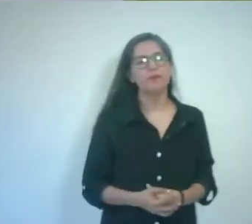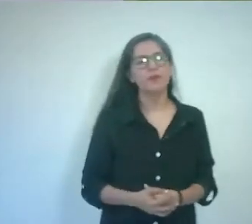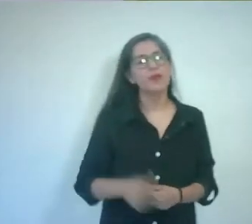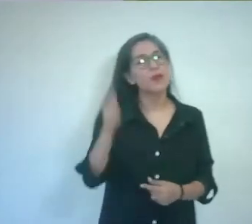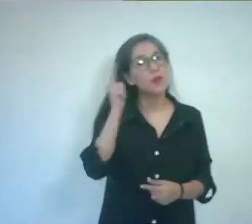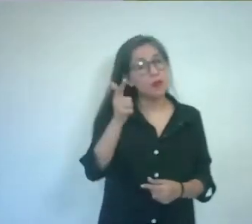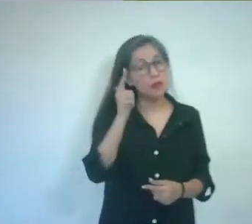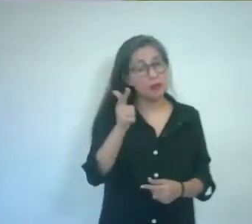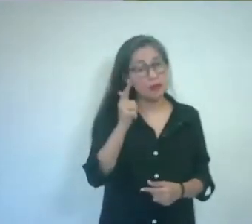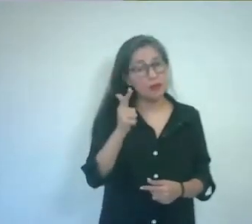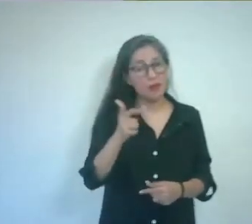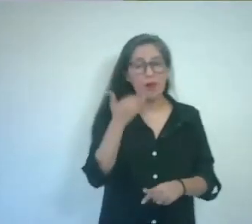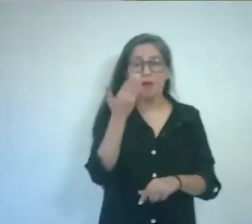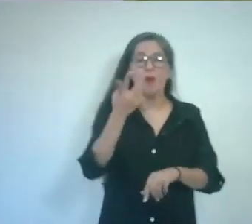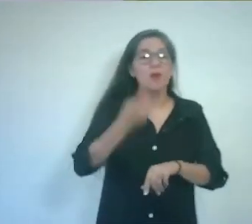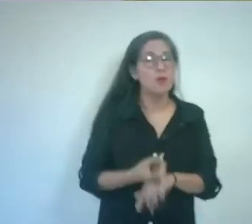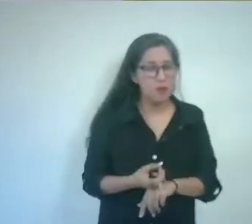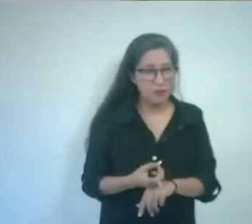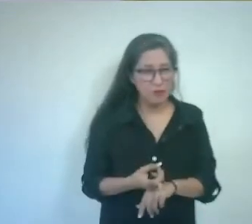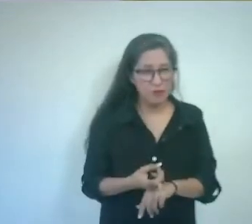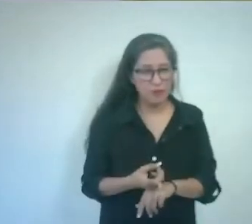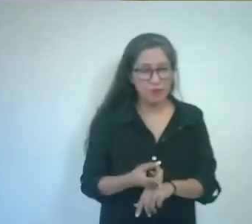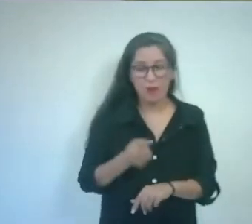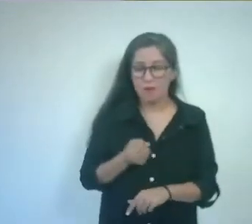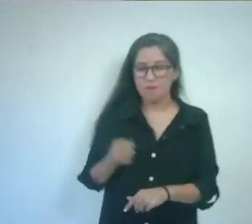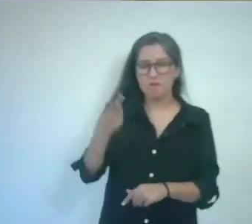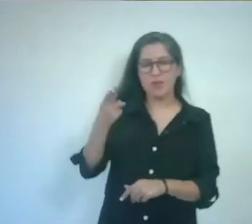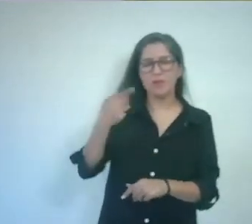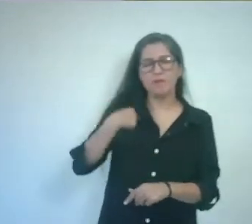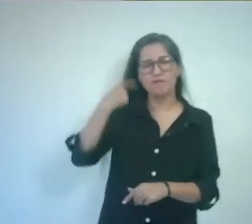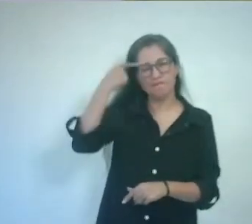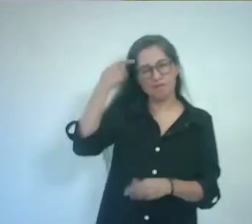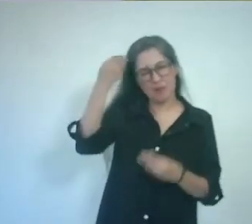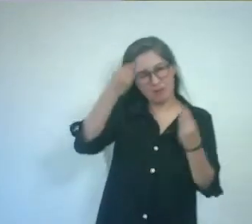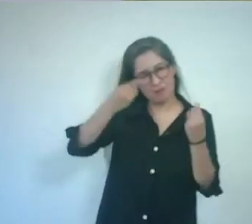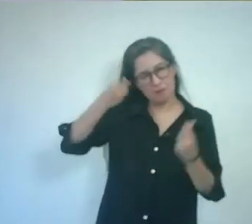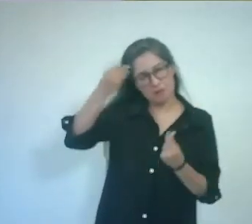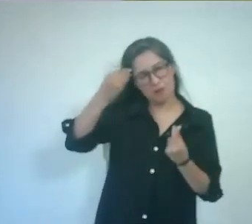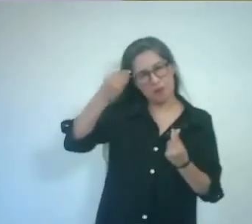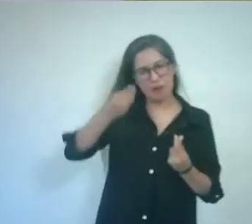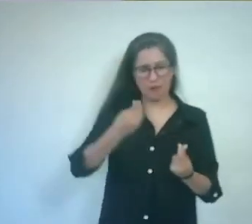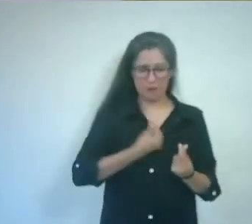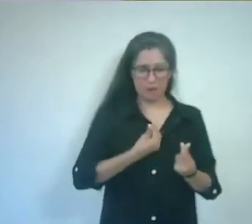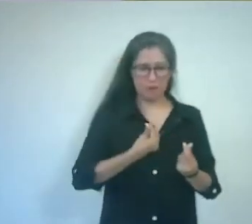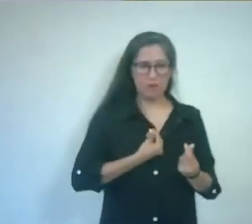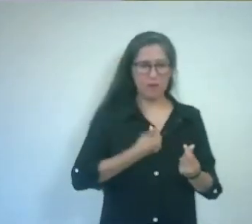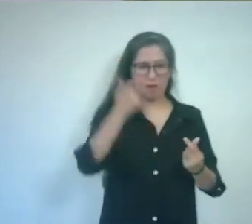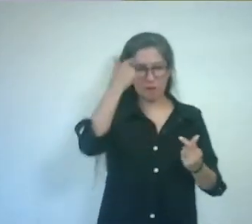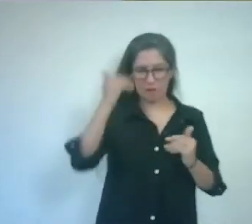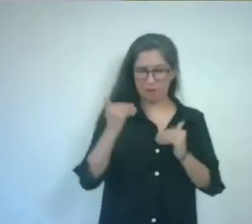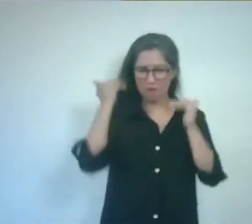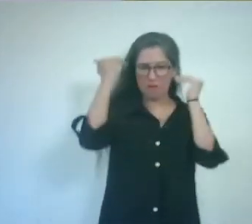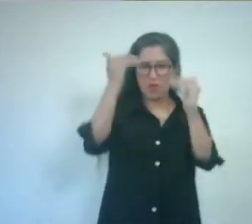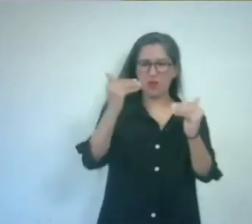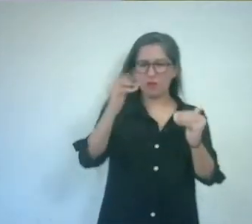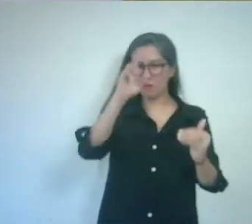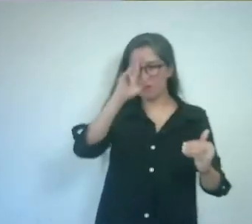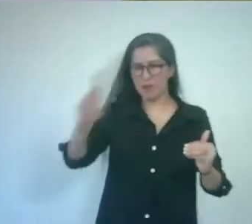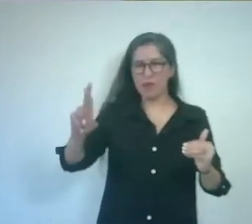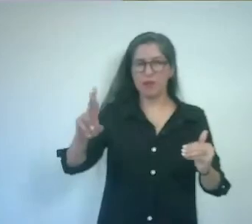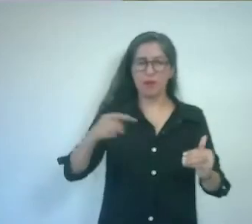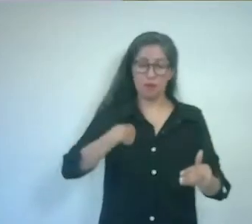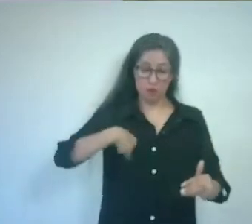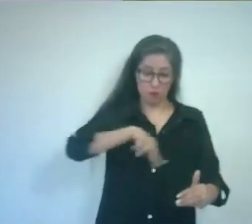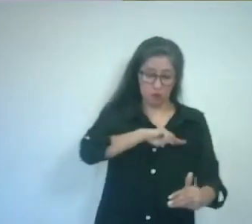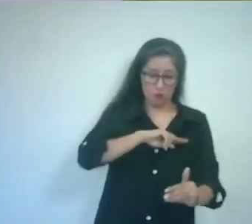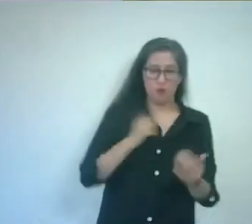Esperamos con la mejor de las voluntades que se privilegie la racionalidad, la tolerancia y la madurez cívica, lo cual, por nuestra parte,